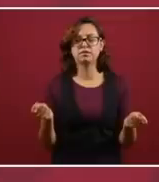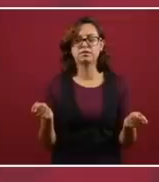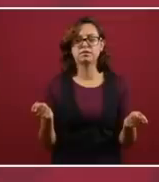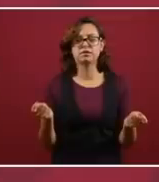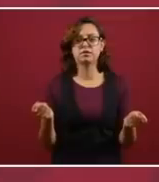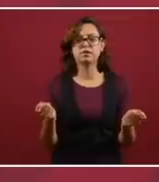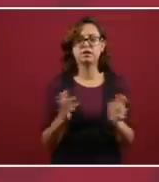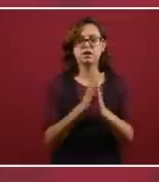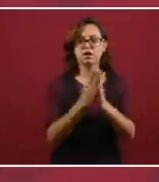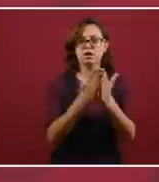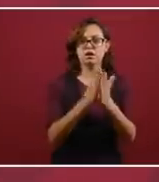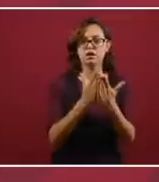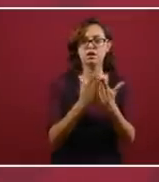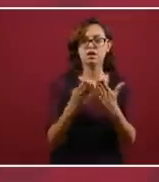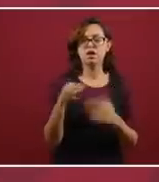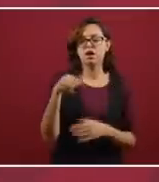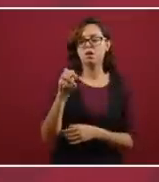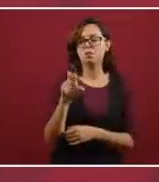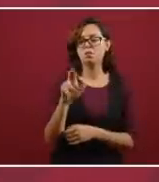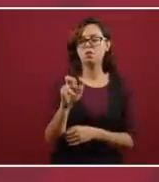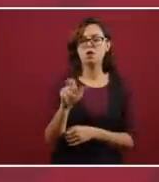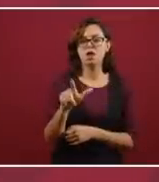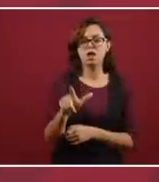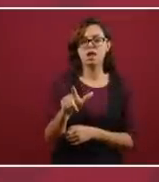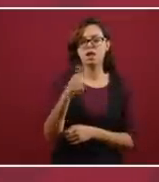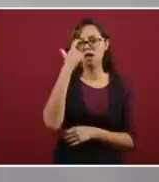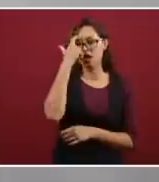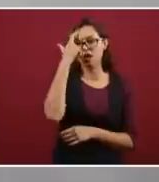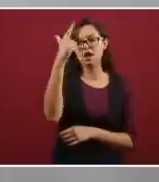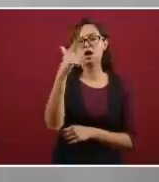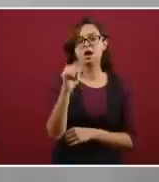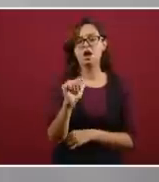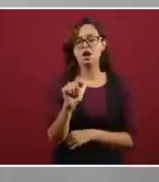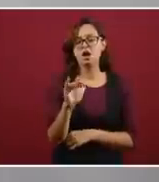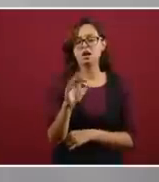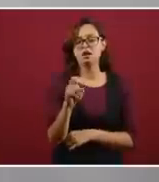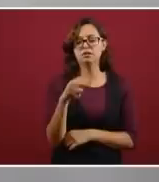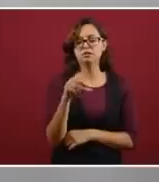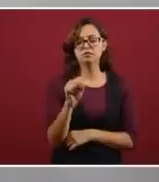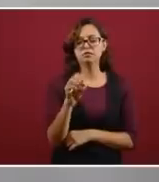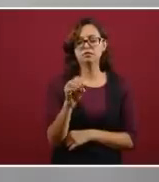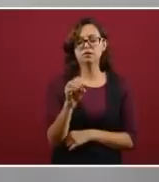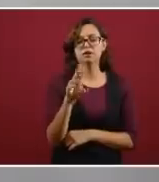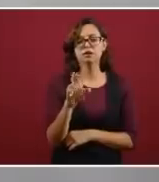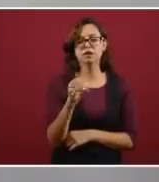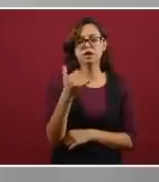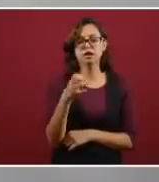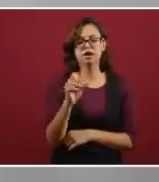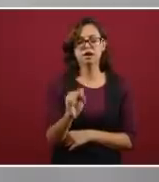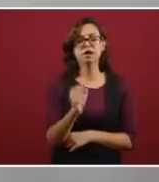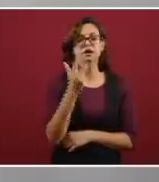la cartilla moral de Alfonso Reyes, 8,000,000 de ejemplares.